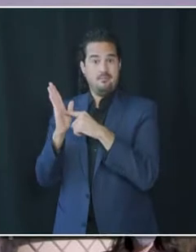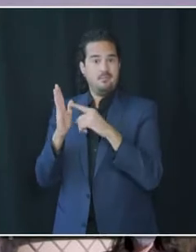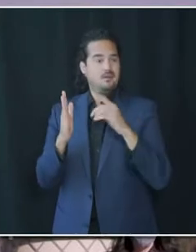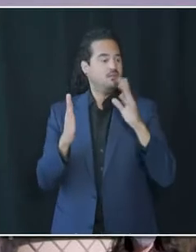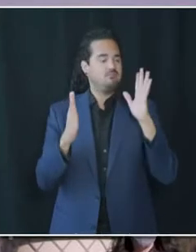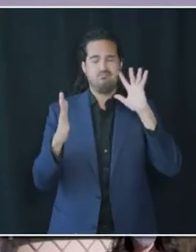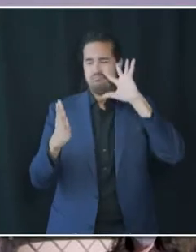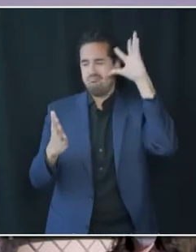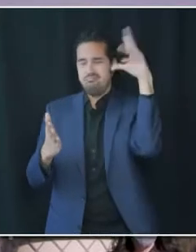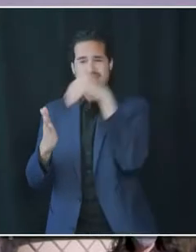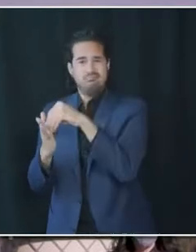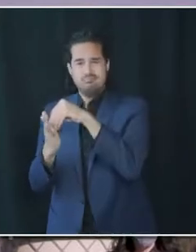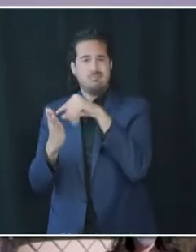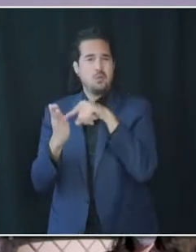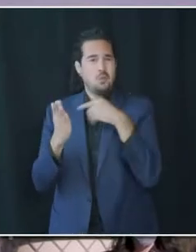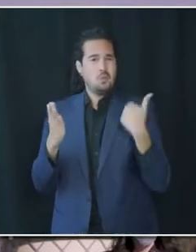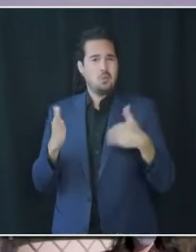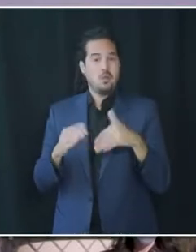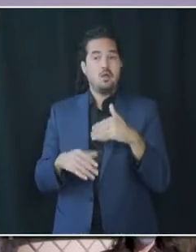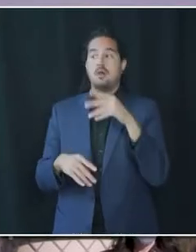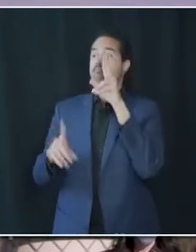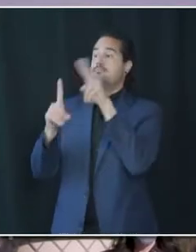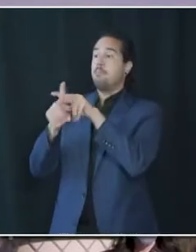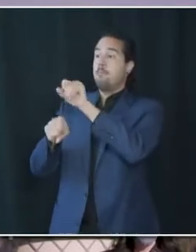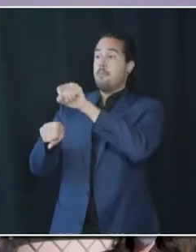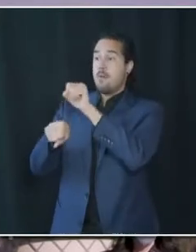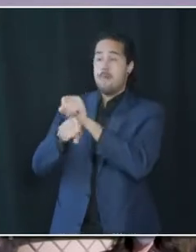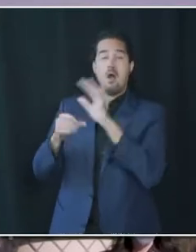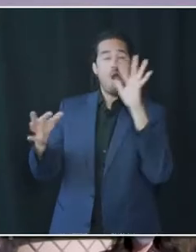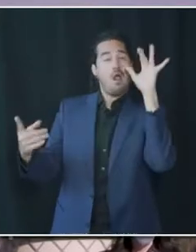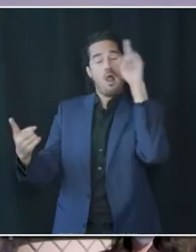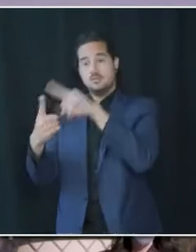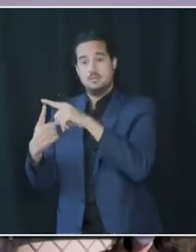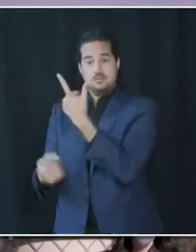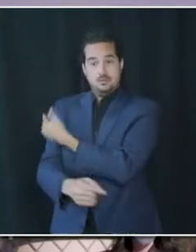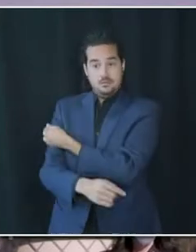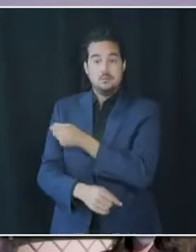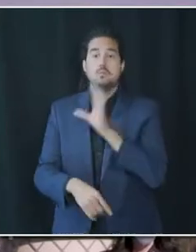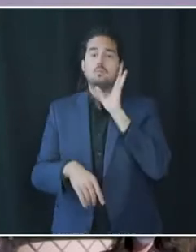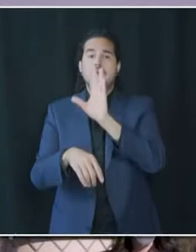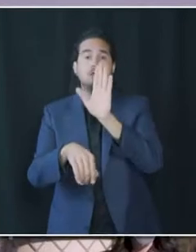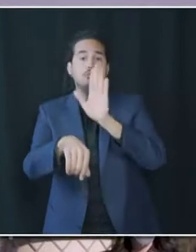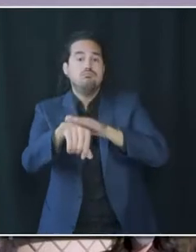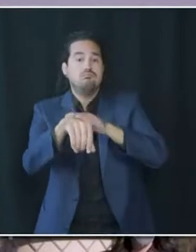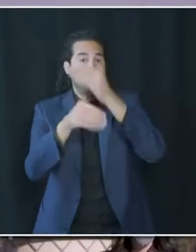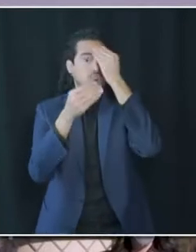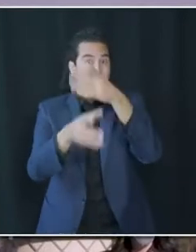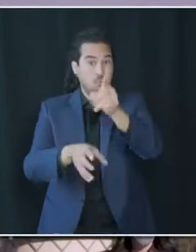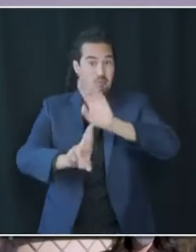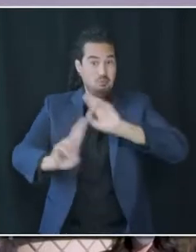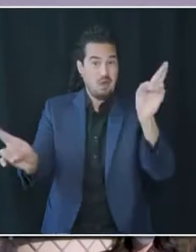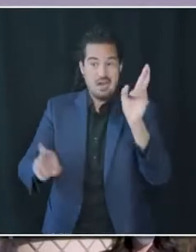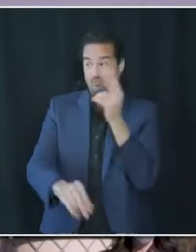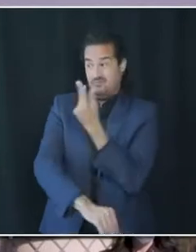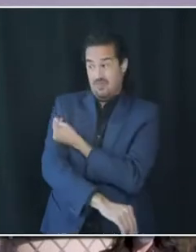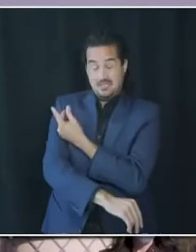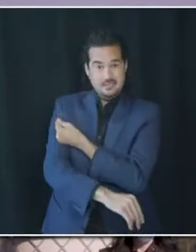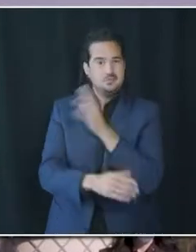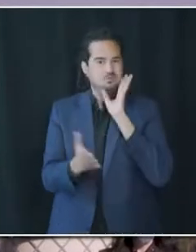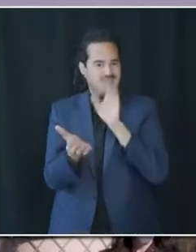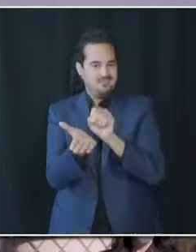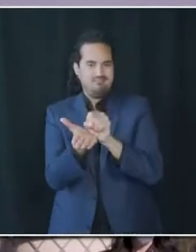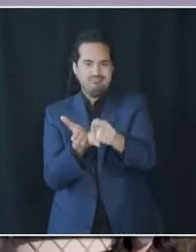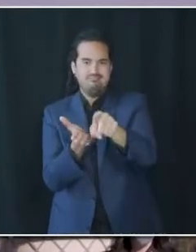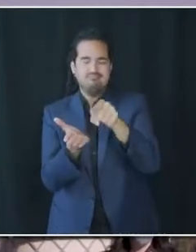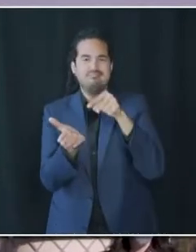tipo en el este estado en este país que le permitirá recibir notificación cuando le toque a usted recibir su vacuna y también